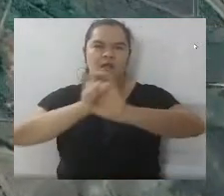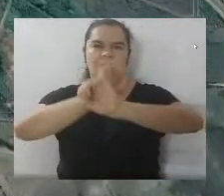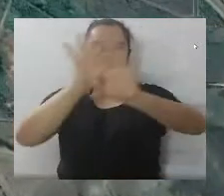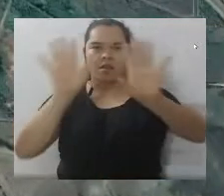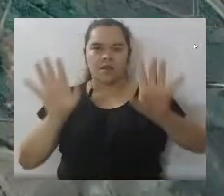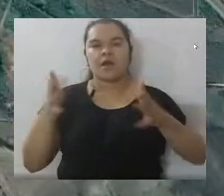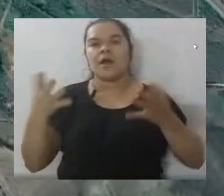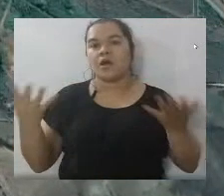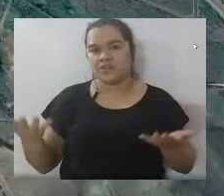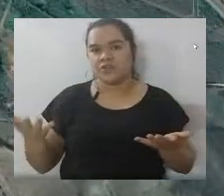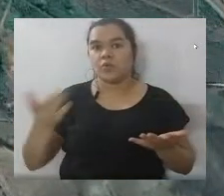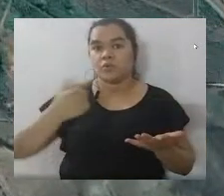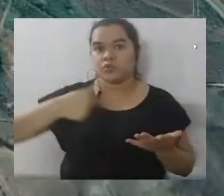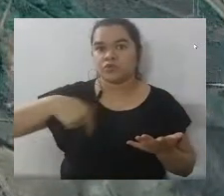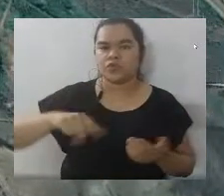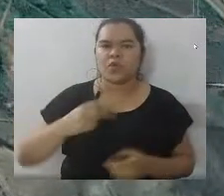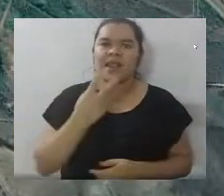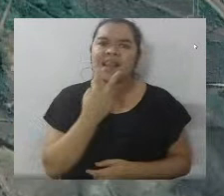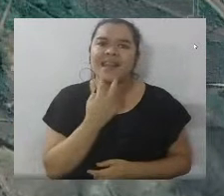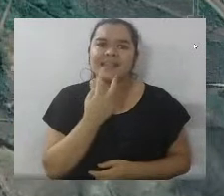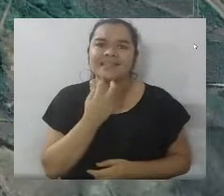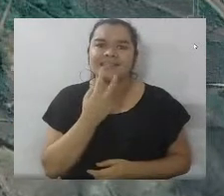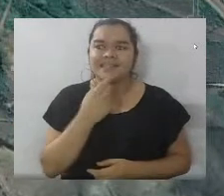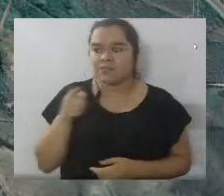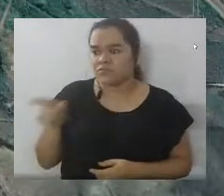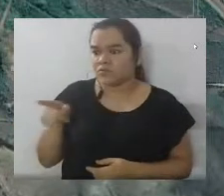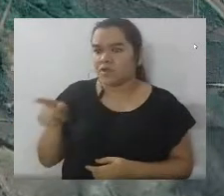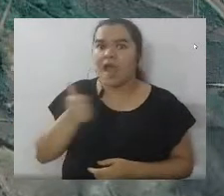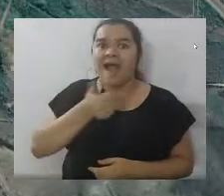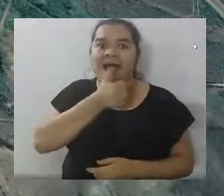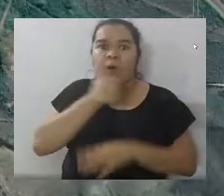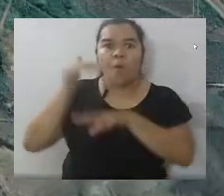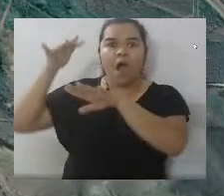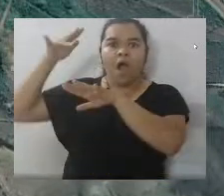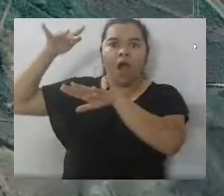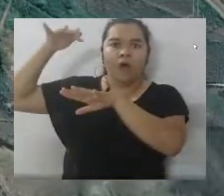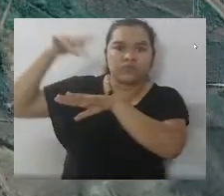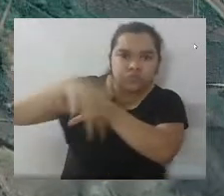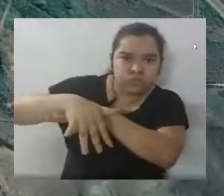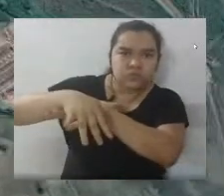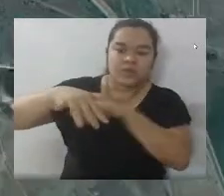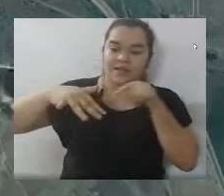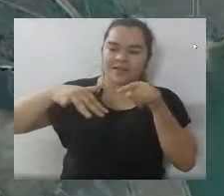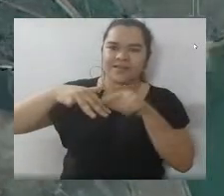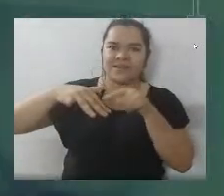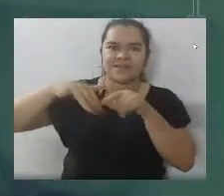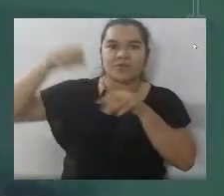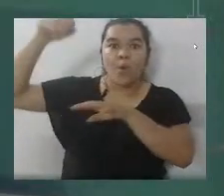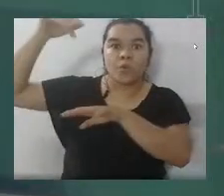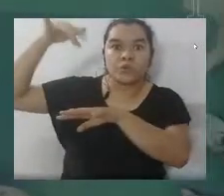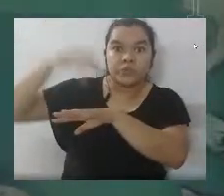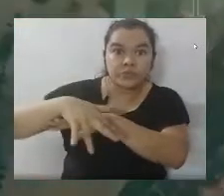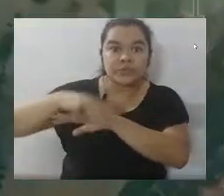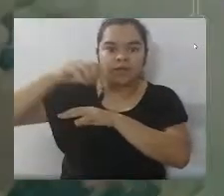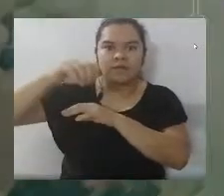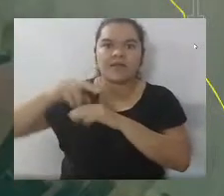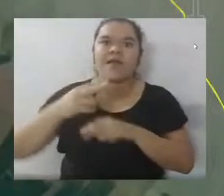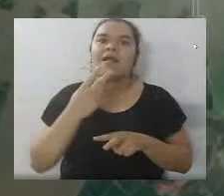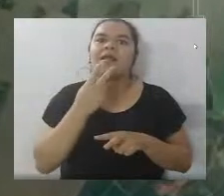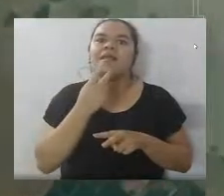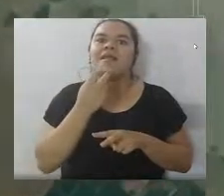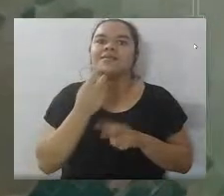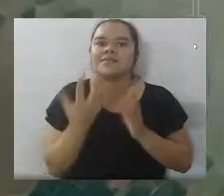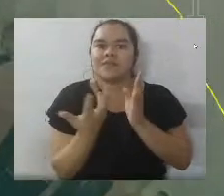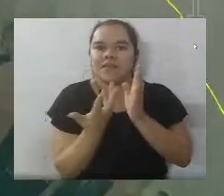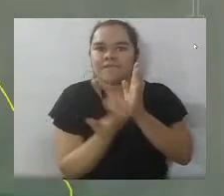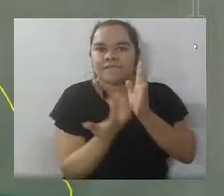hacer para sacar de una caída de agua energía eléctrica. No es la única forma que nosotros